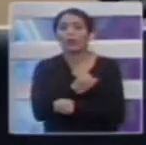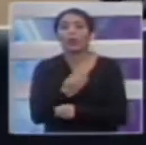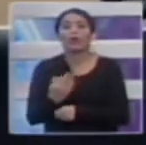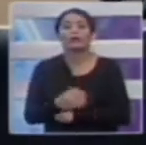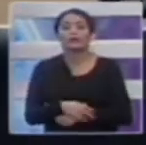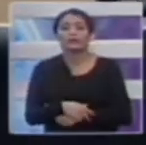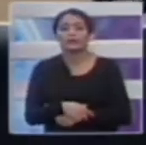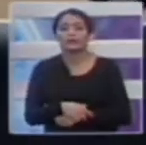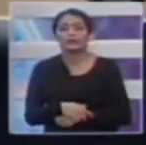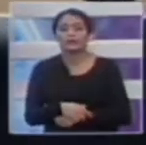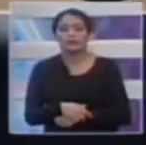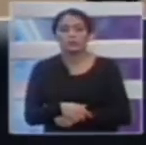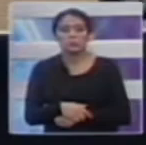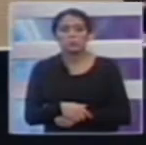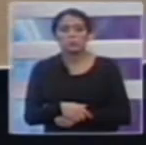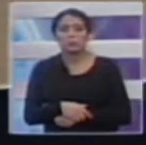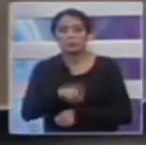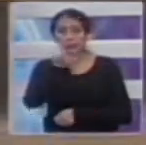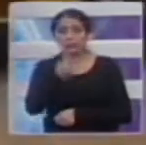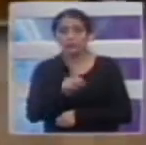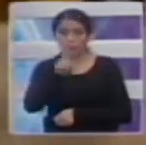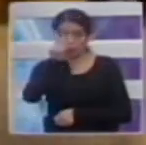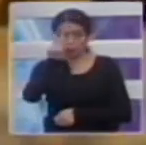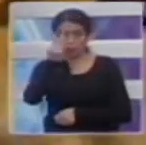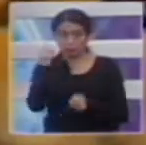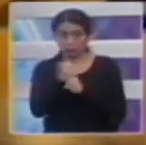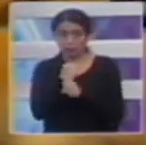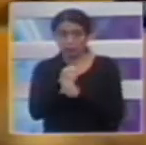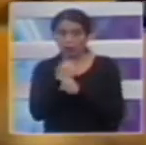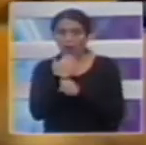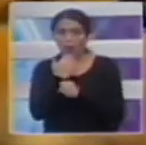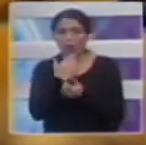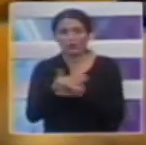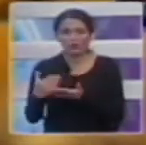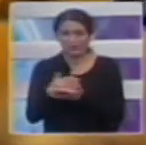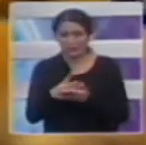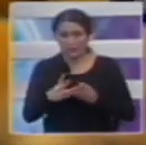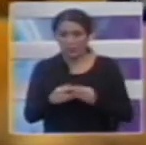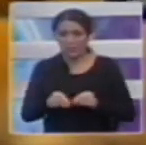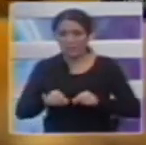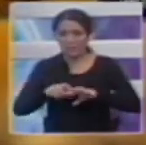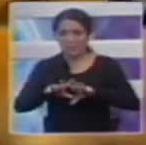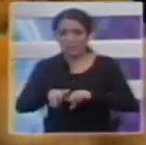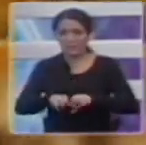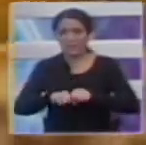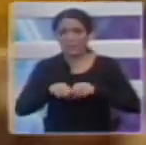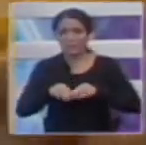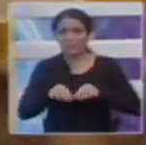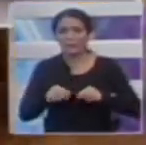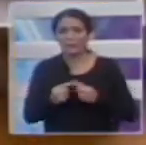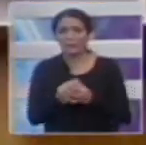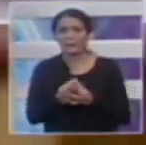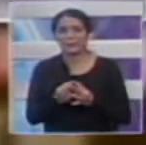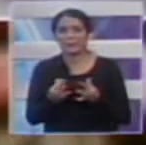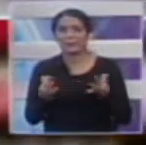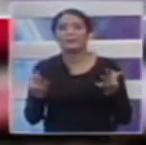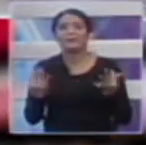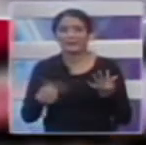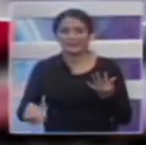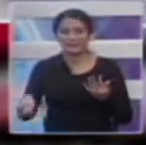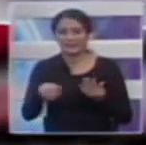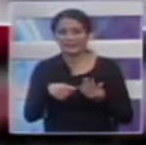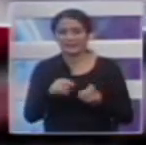Sí, en la elaboración directa son 2 personas, igualmente estamos siempre apoyando, pero nos vamos complementando en distintos labores y roles,